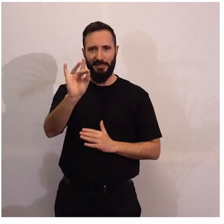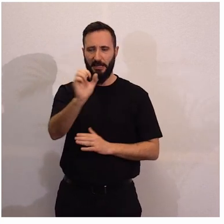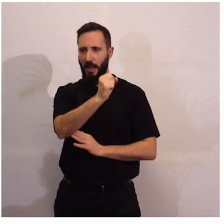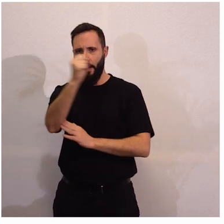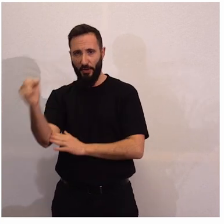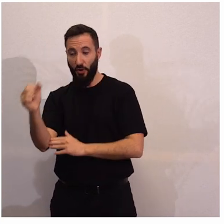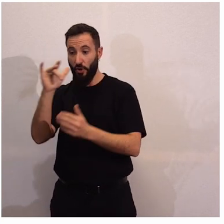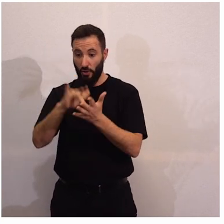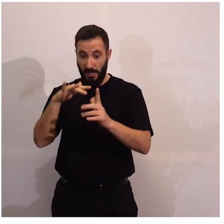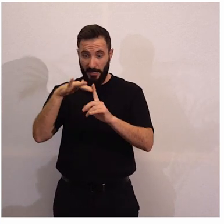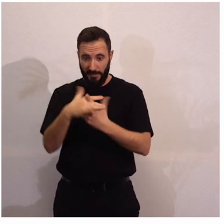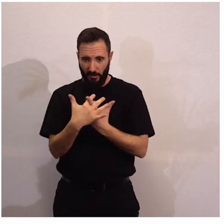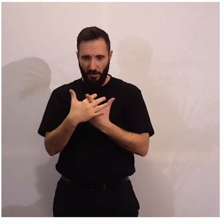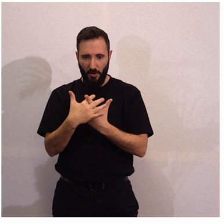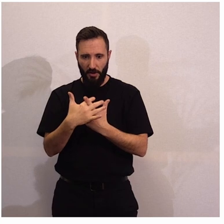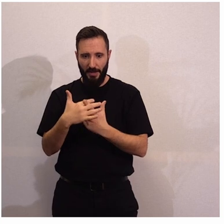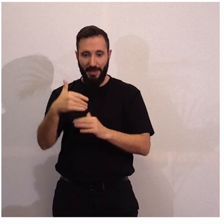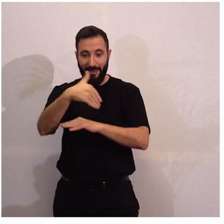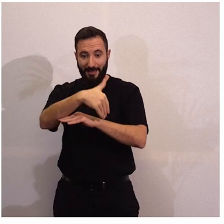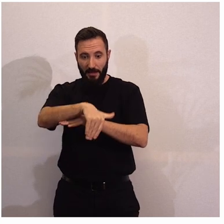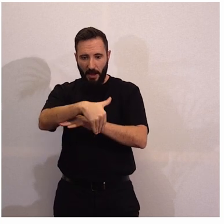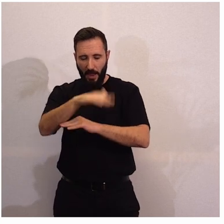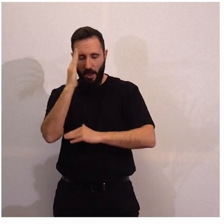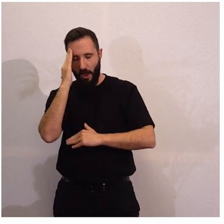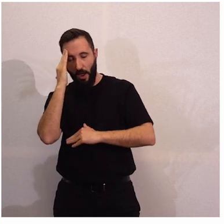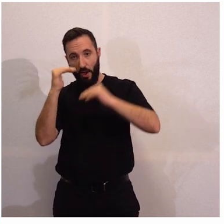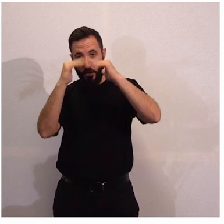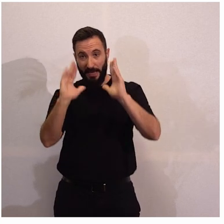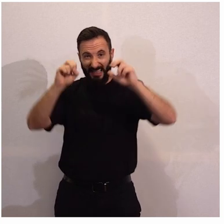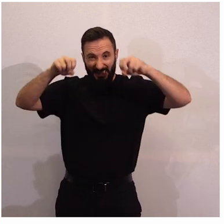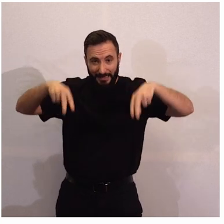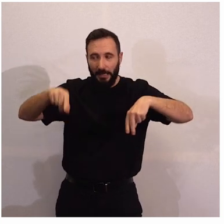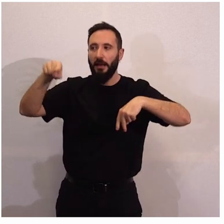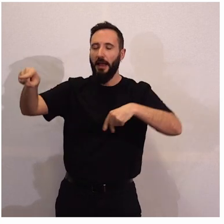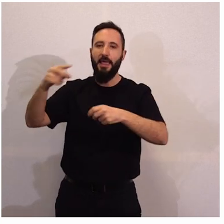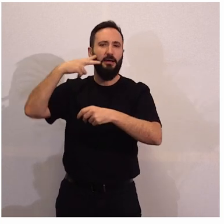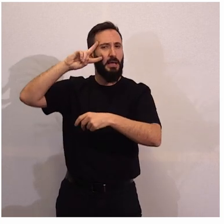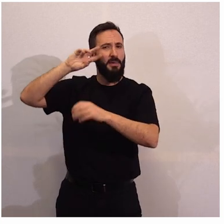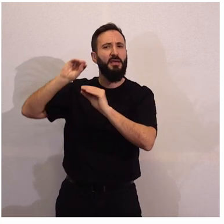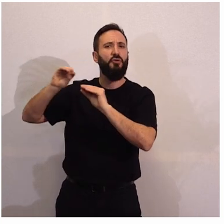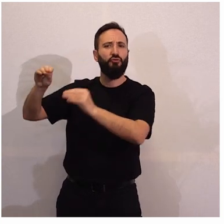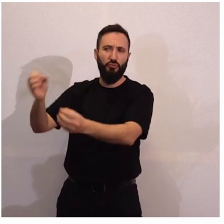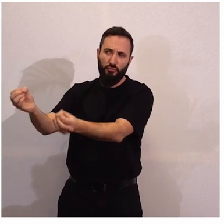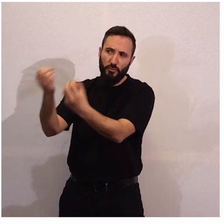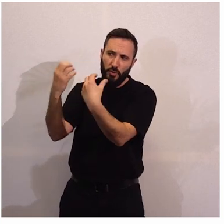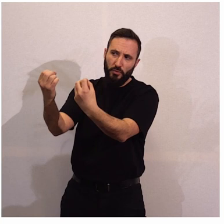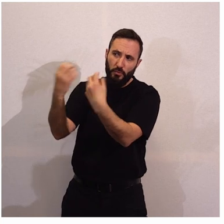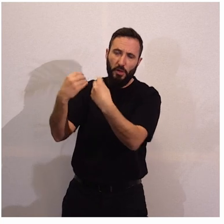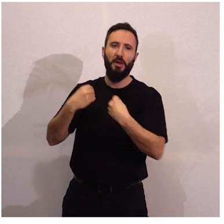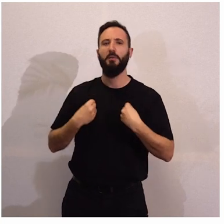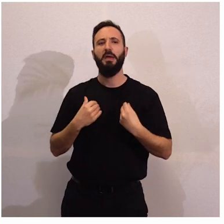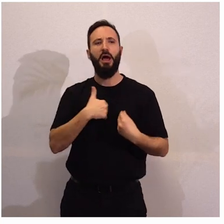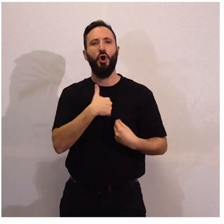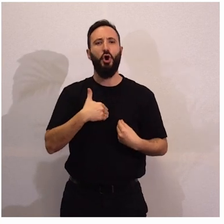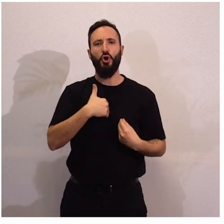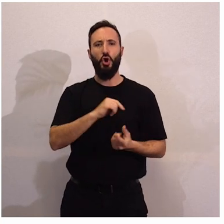cuando se ha visto en una situación de sin hogarismo. Y ella nos puede contar cómo ha ido cambiando su rol